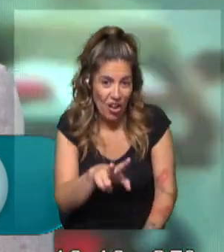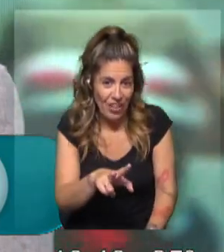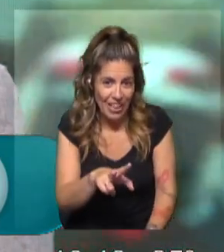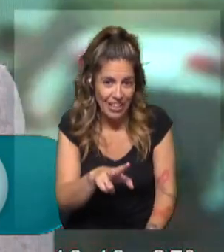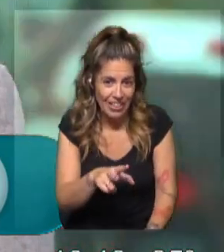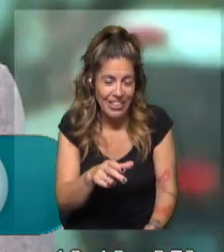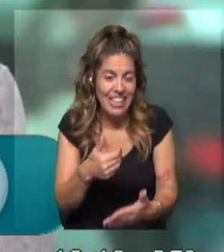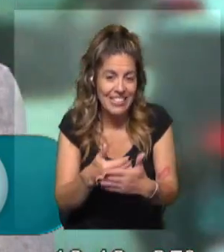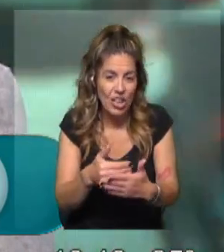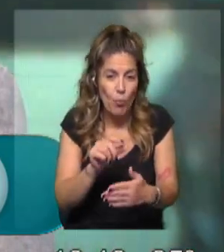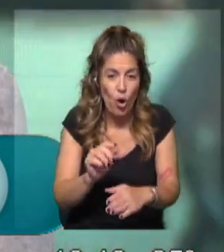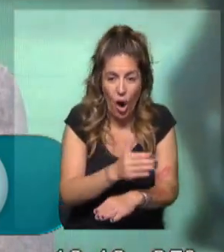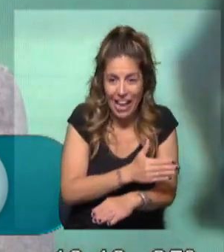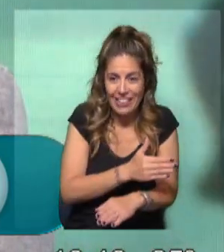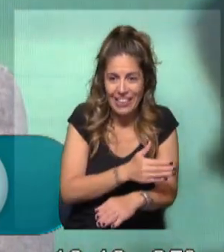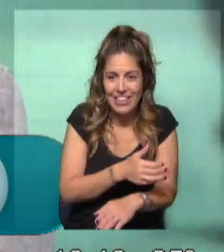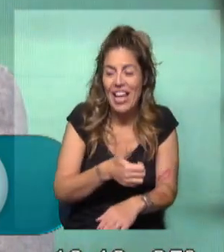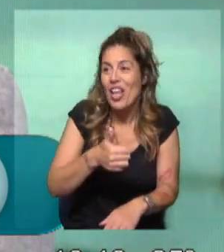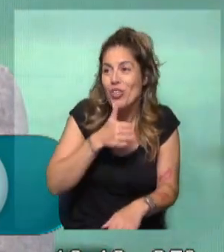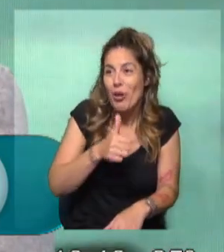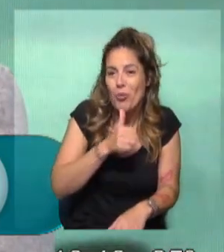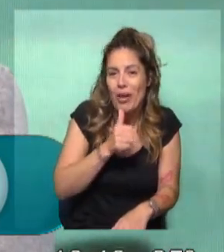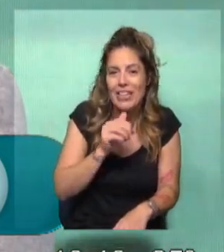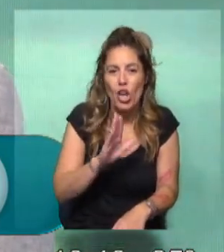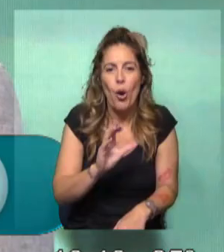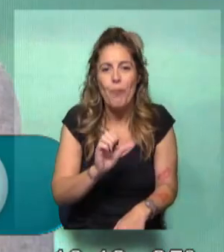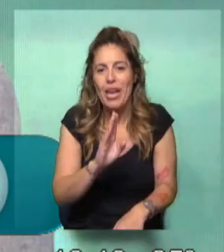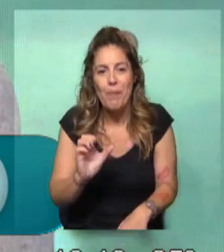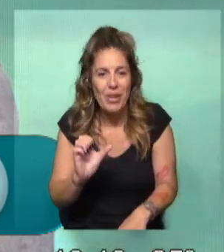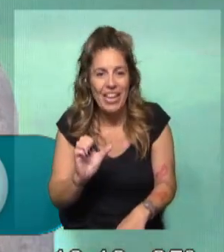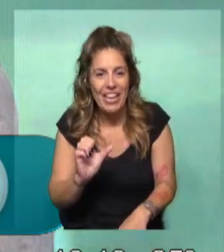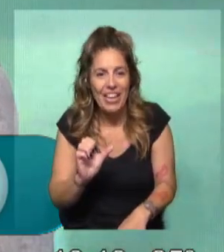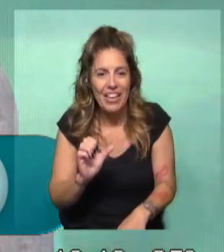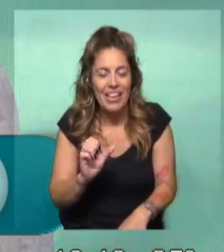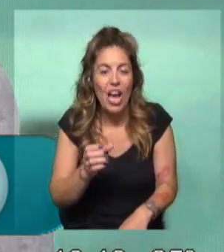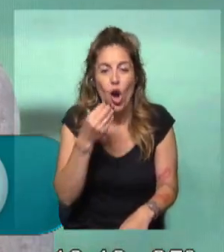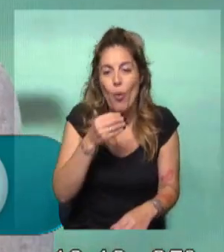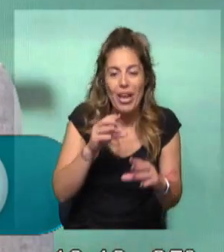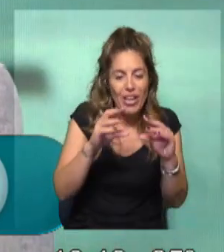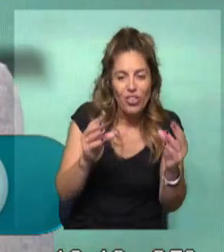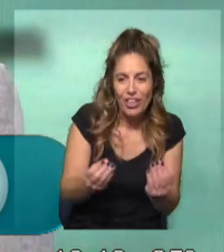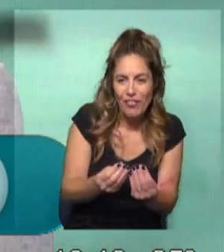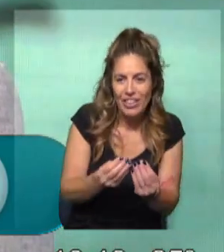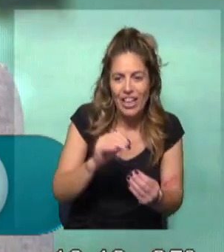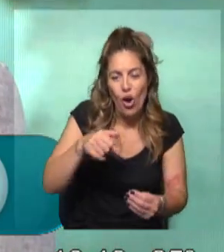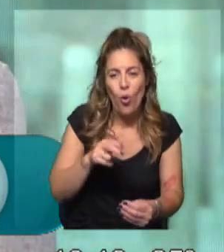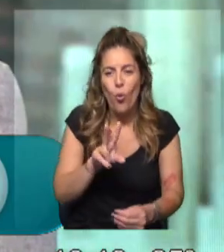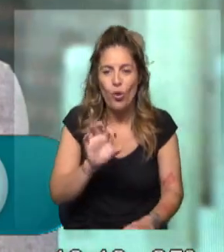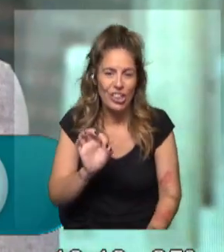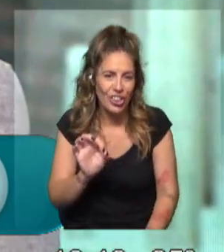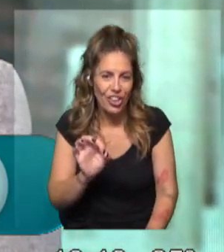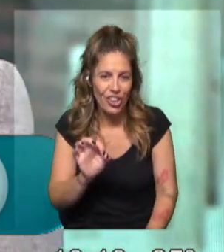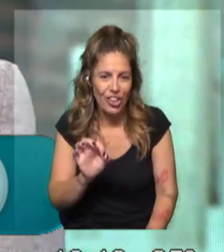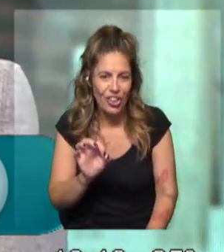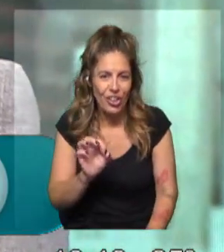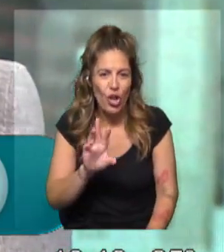antes, se toma un mate con Pepe Vázquez, se come una torta frita en su momento con Julio, Calcaño, con